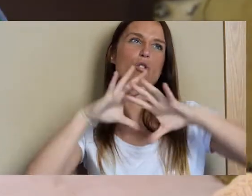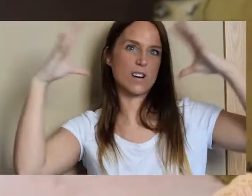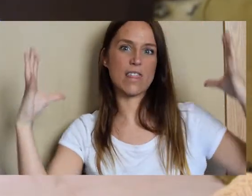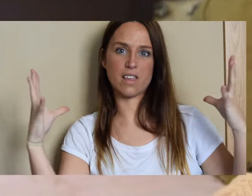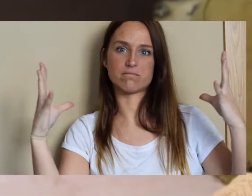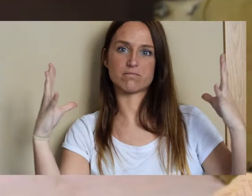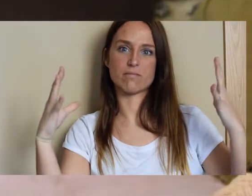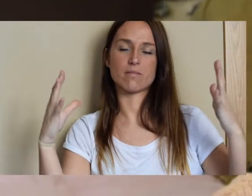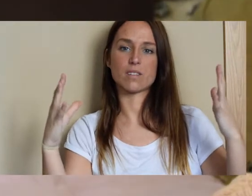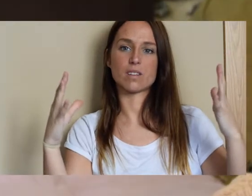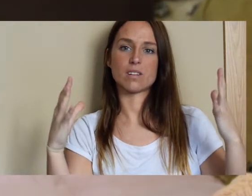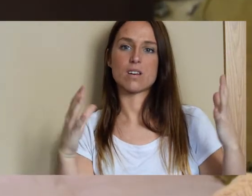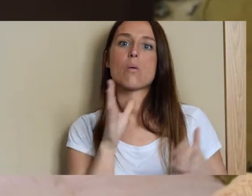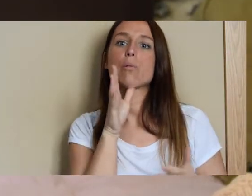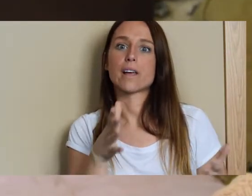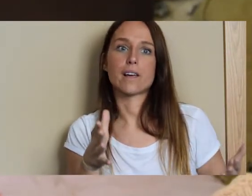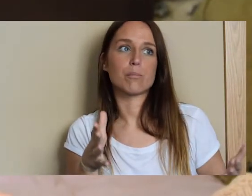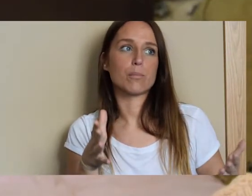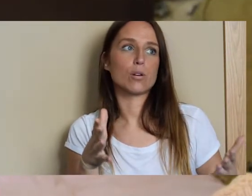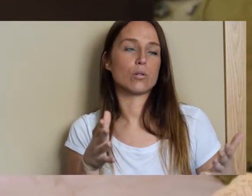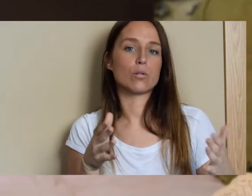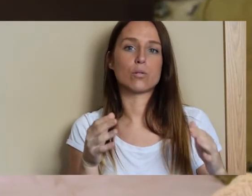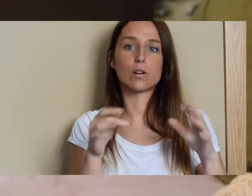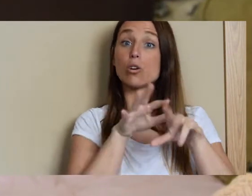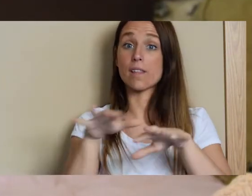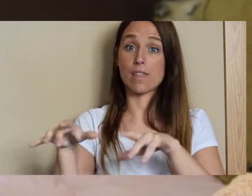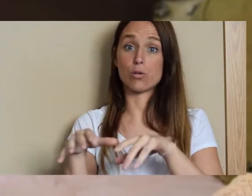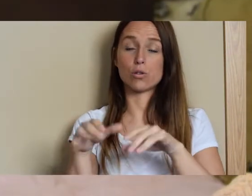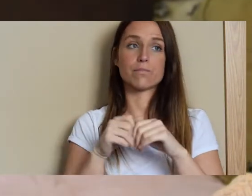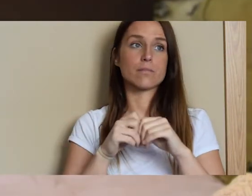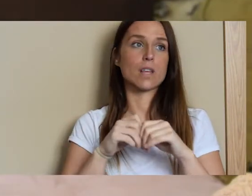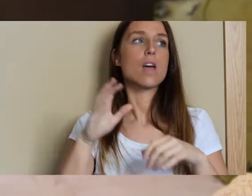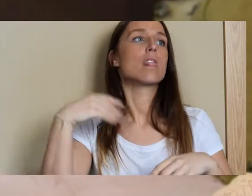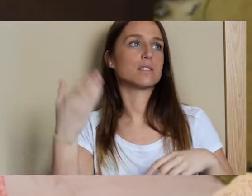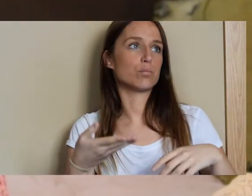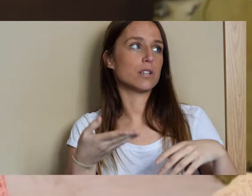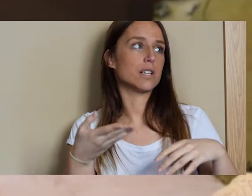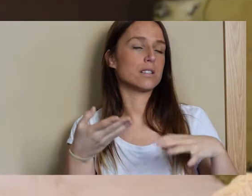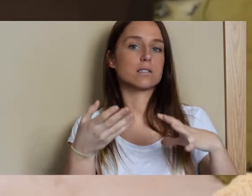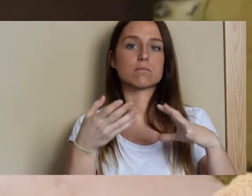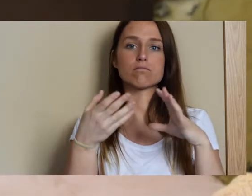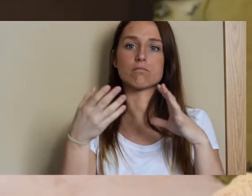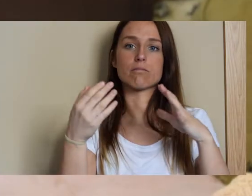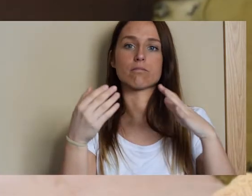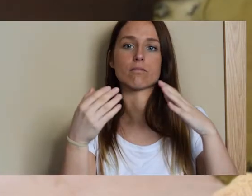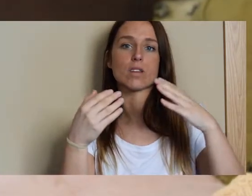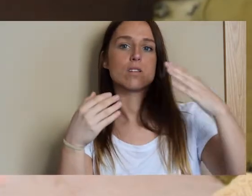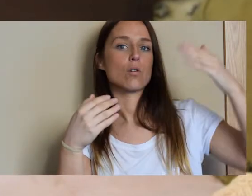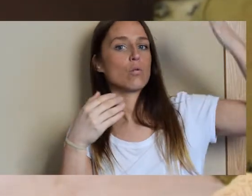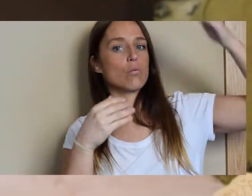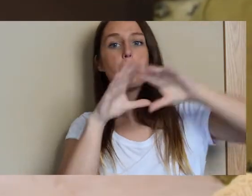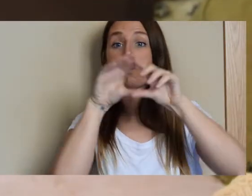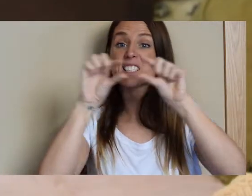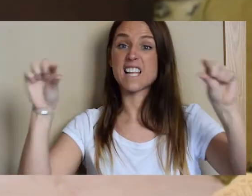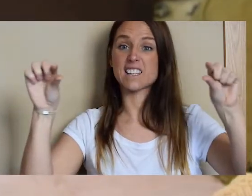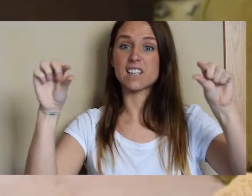Este archivador está lleno de unicornios, arcoiris... Me encantan los unicornios, me encantan los arcoiris, me encantan los